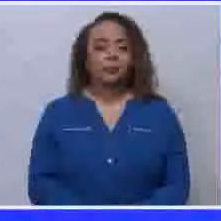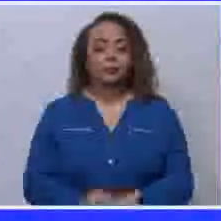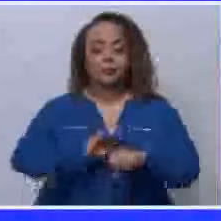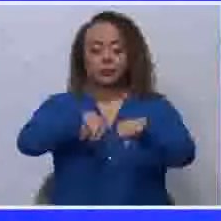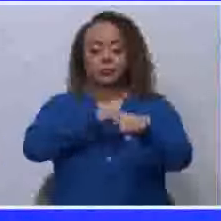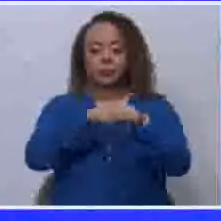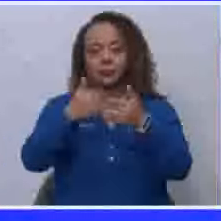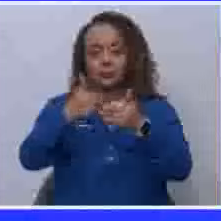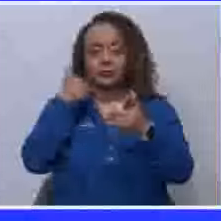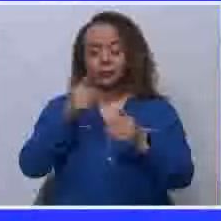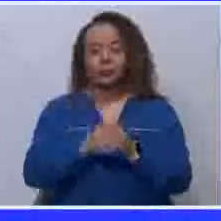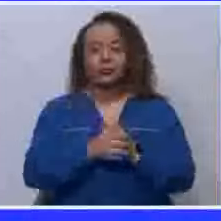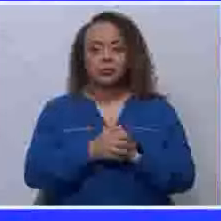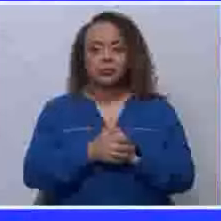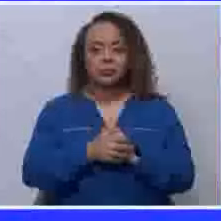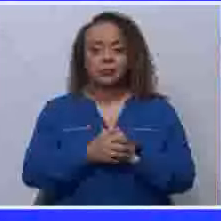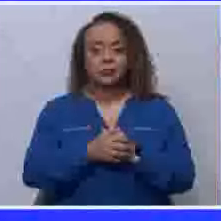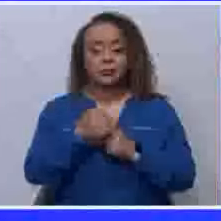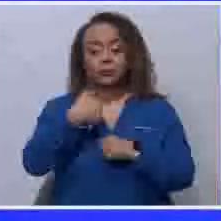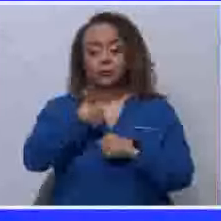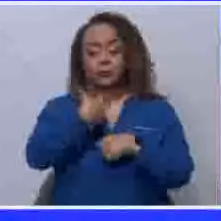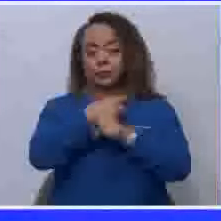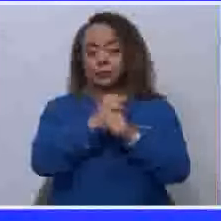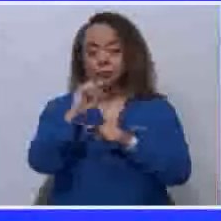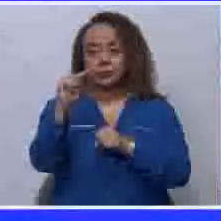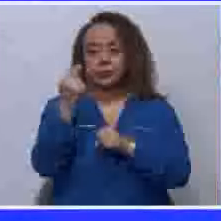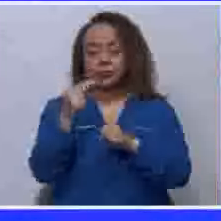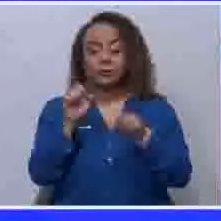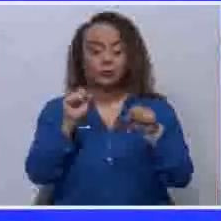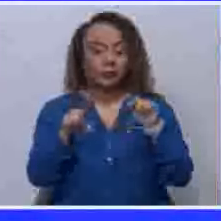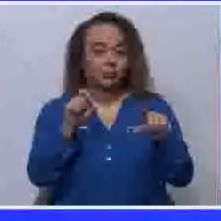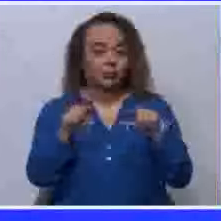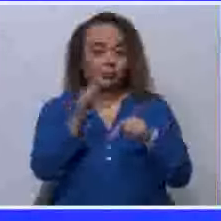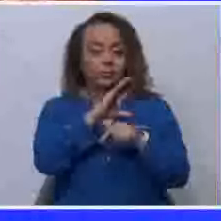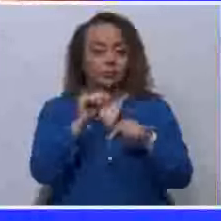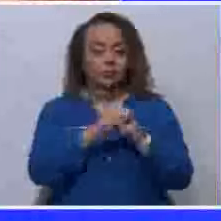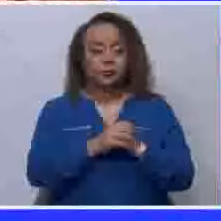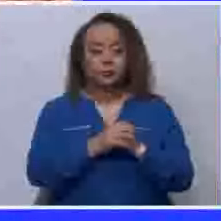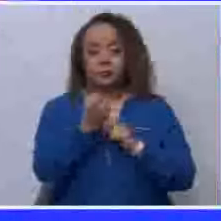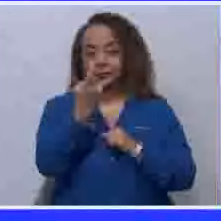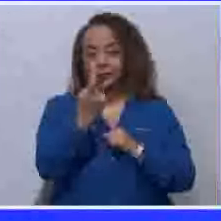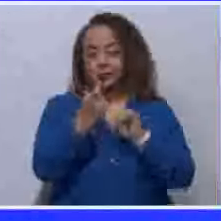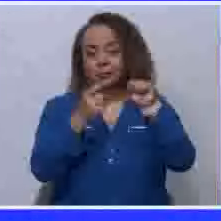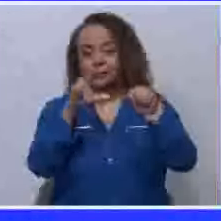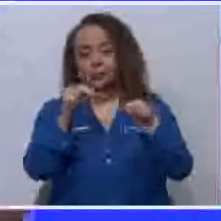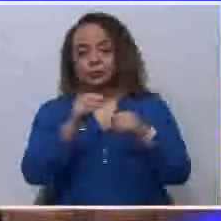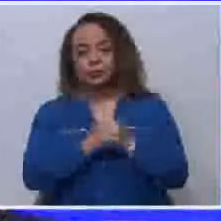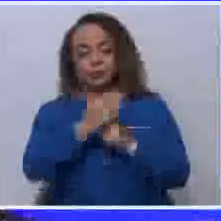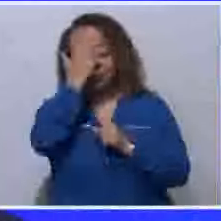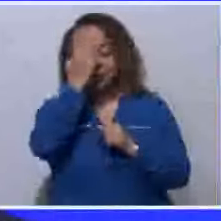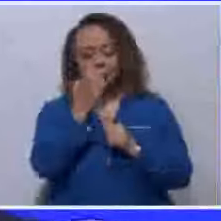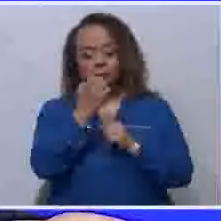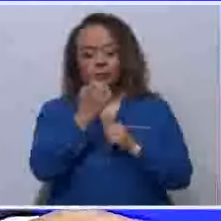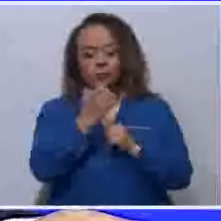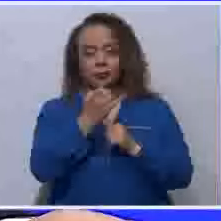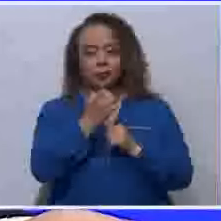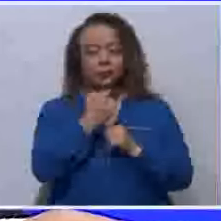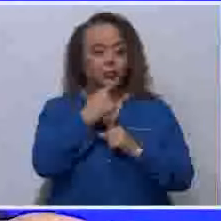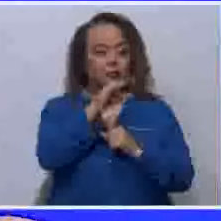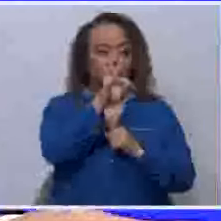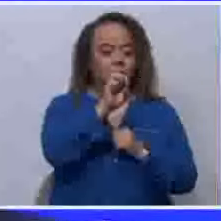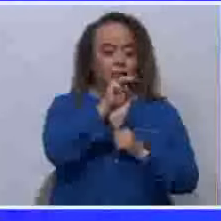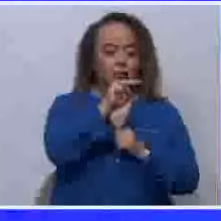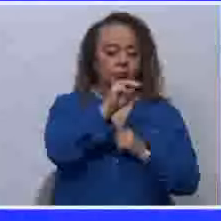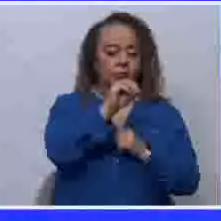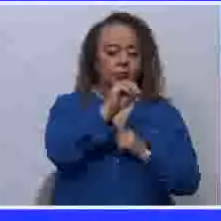nacional anteriormente, que he hecho notas incluso también del tema de los delanteros y de la escasez o no porque por un lado está la vertiente que menciona Tomás,